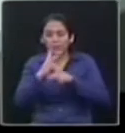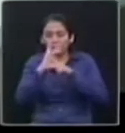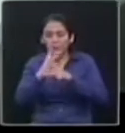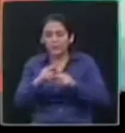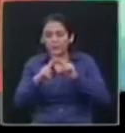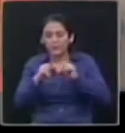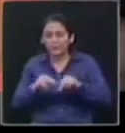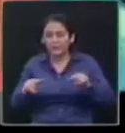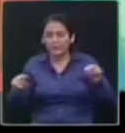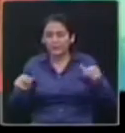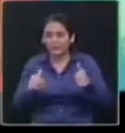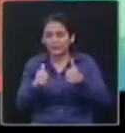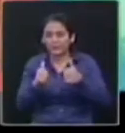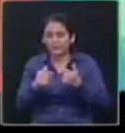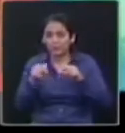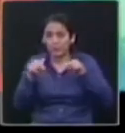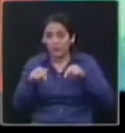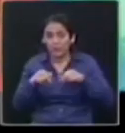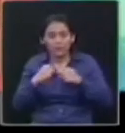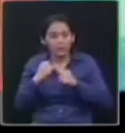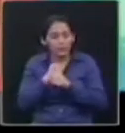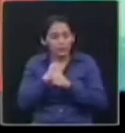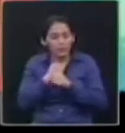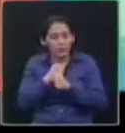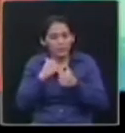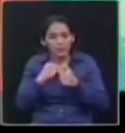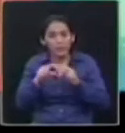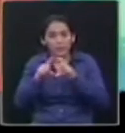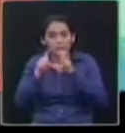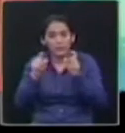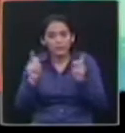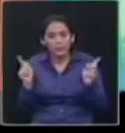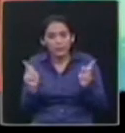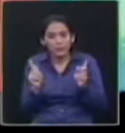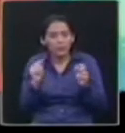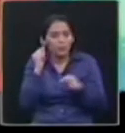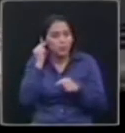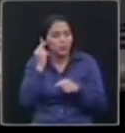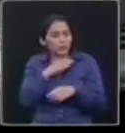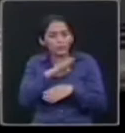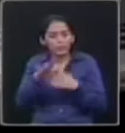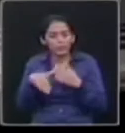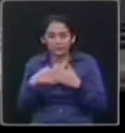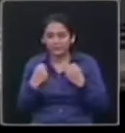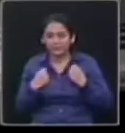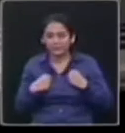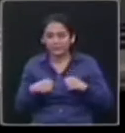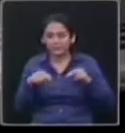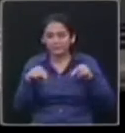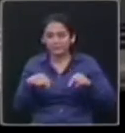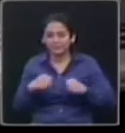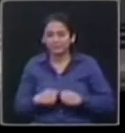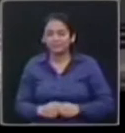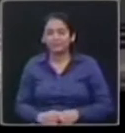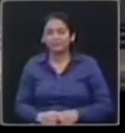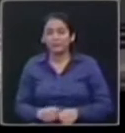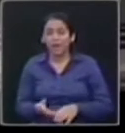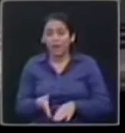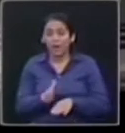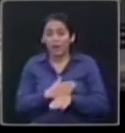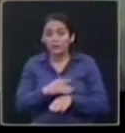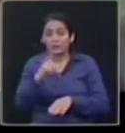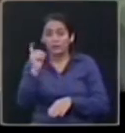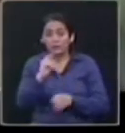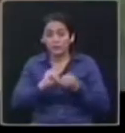pequeña empresa hemos emprendido como mujeres Waorani. Como respuesta al cumplimiento de los requisitos y